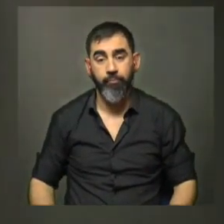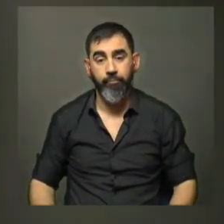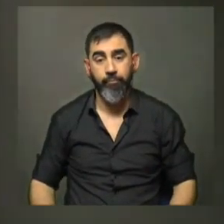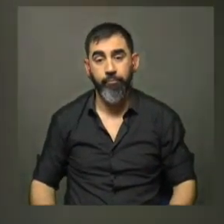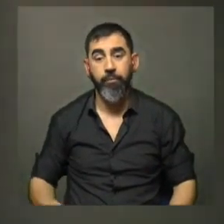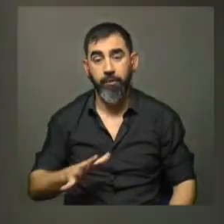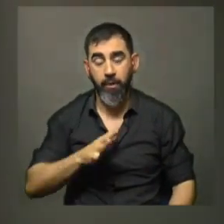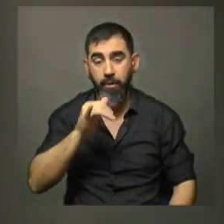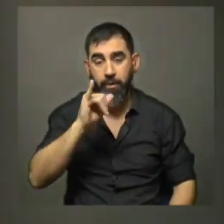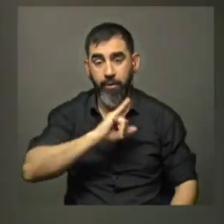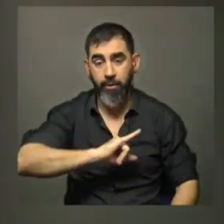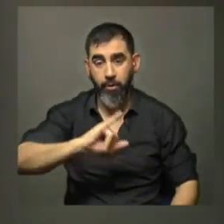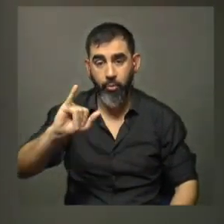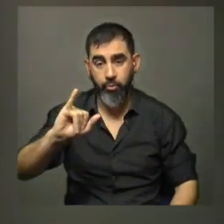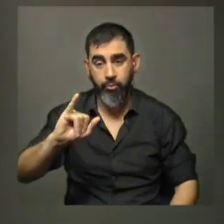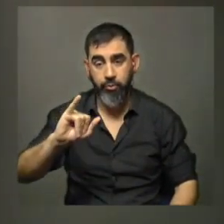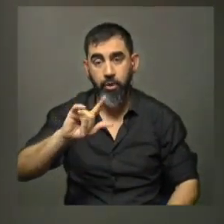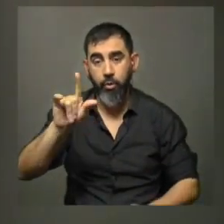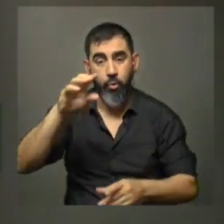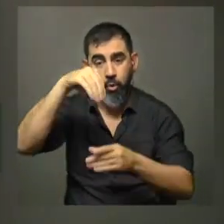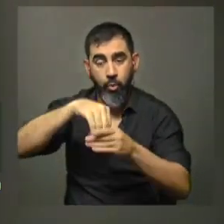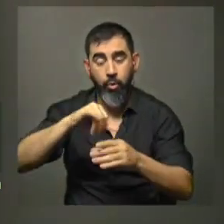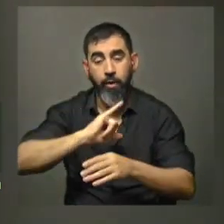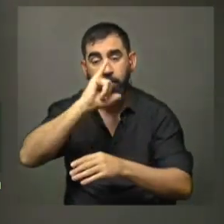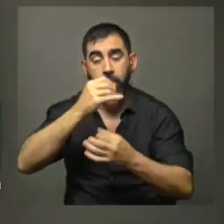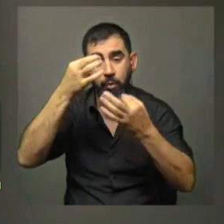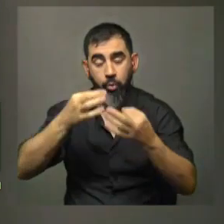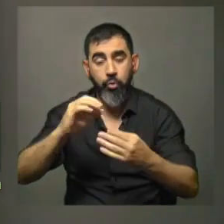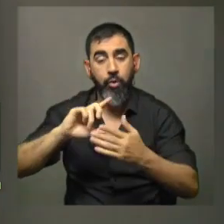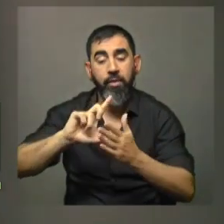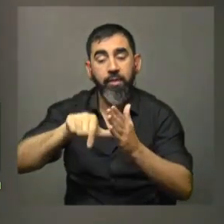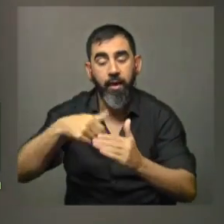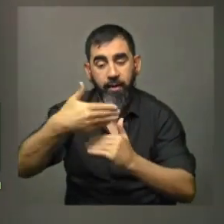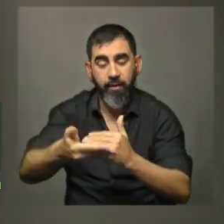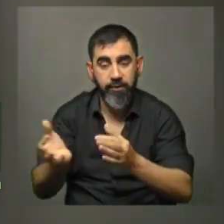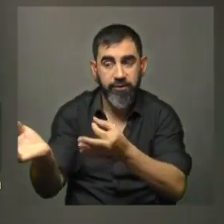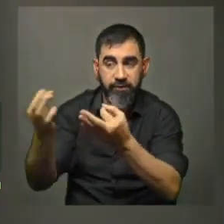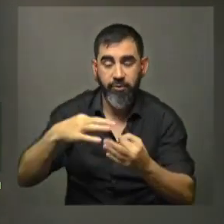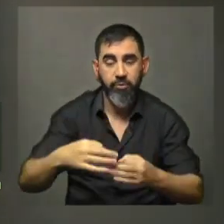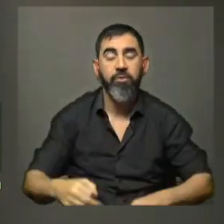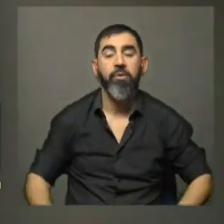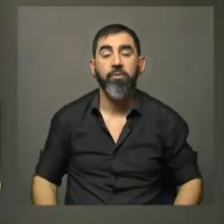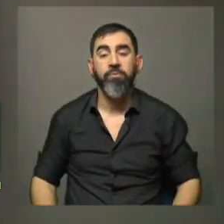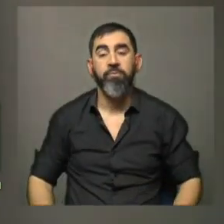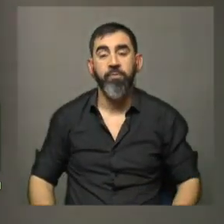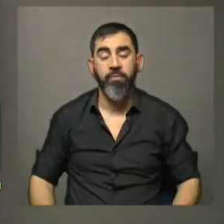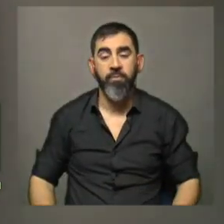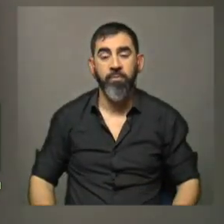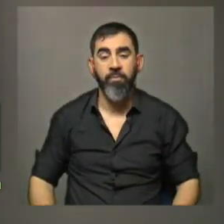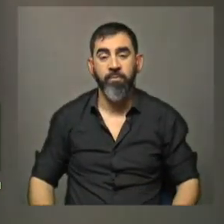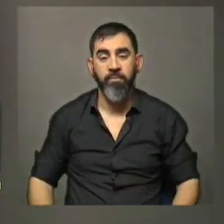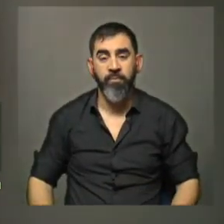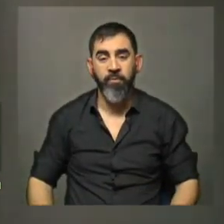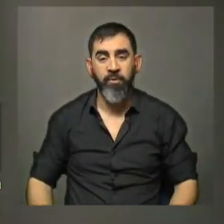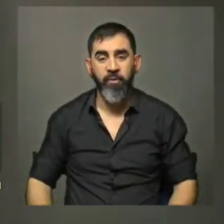Recibimos una denuncia que no fue incluida en este informe porque llegó luego, si bien había ocurrido antes de cerrar este